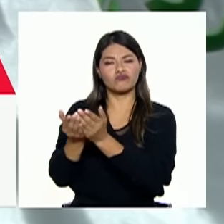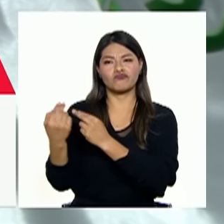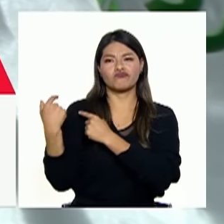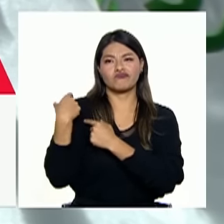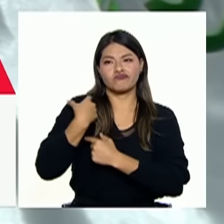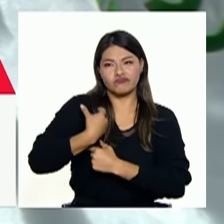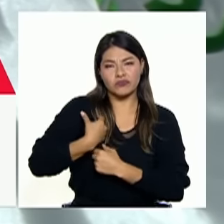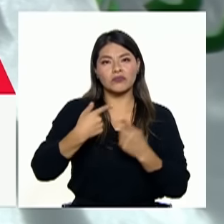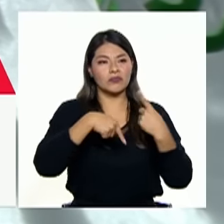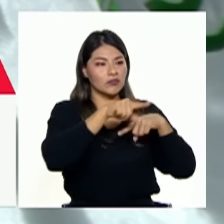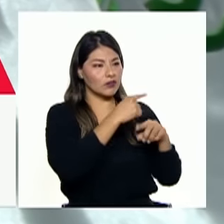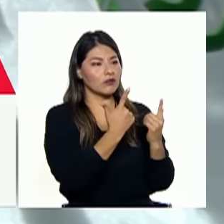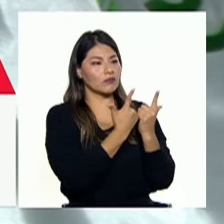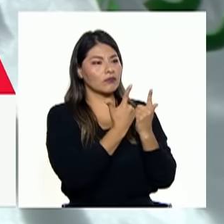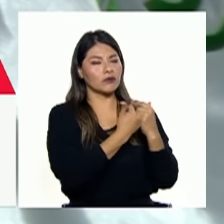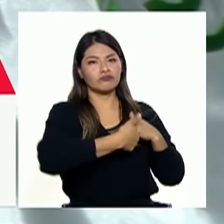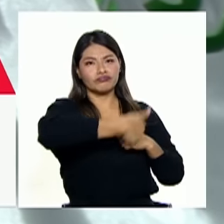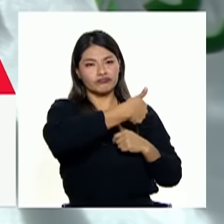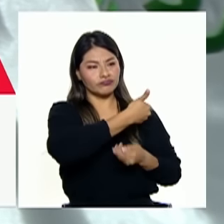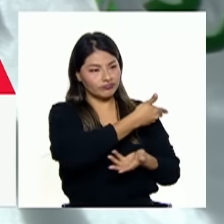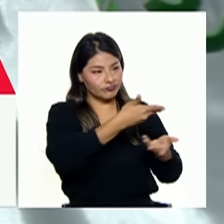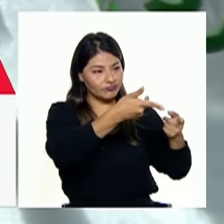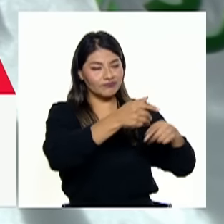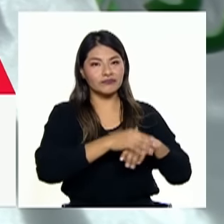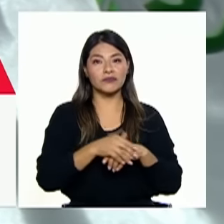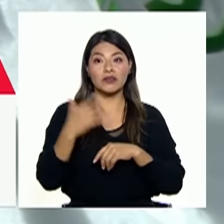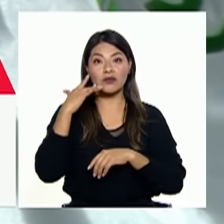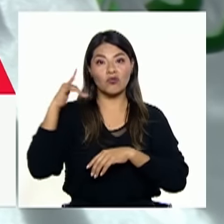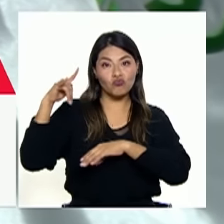del Ejército Peruano, señores generales de la Fuerza Aérea del Perú,